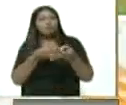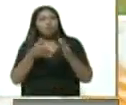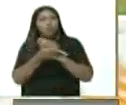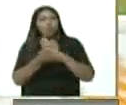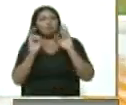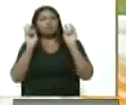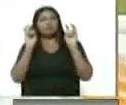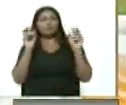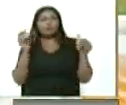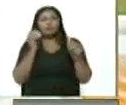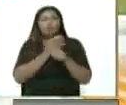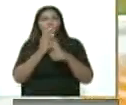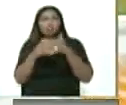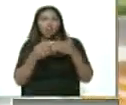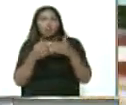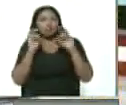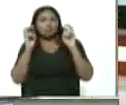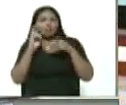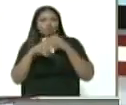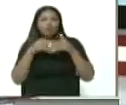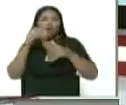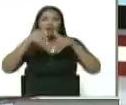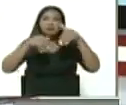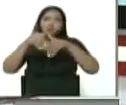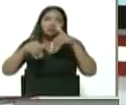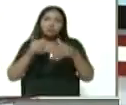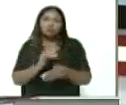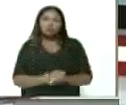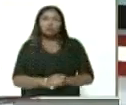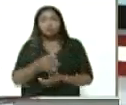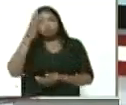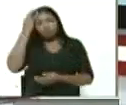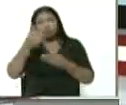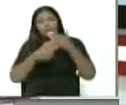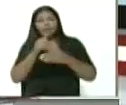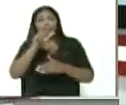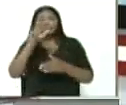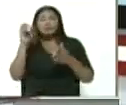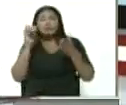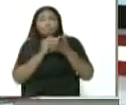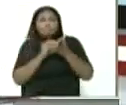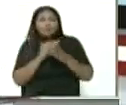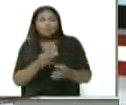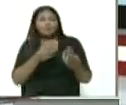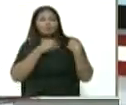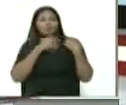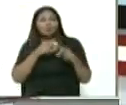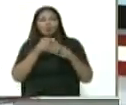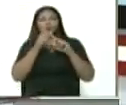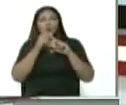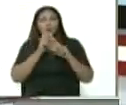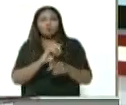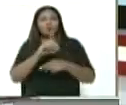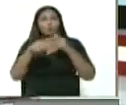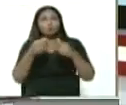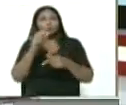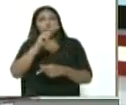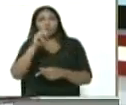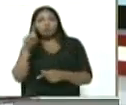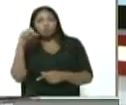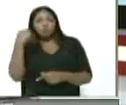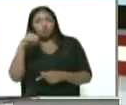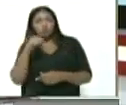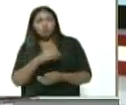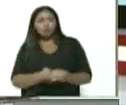tomando consideración que estamos hablando de unas megaelecciones concejales más de tres mil cargos a elegir en este próximo 21 de noviembre